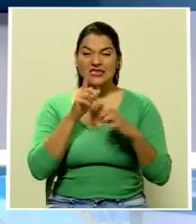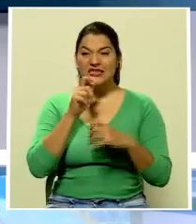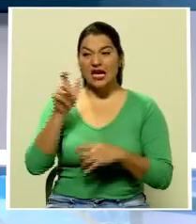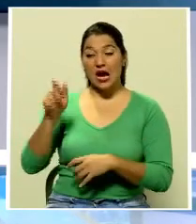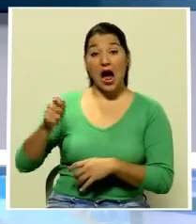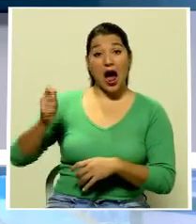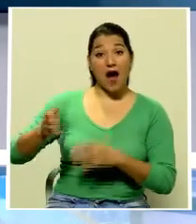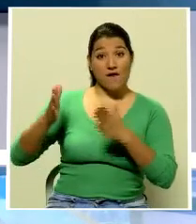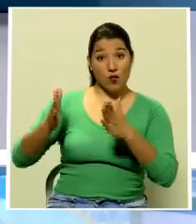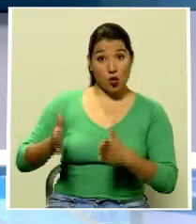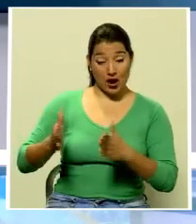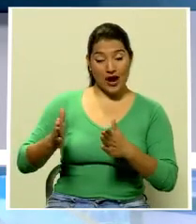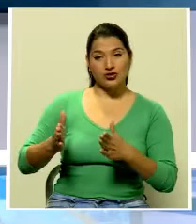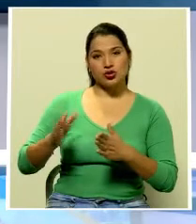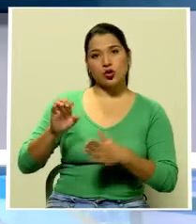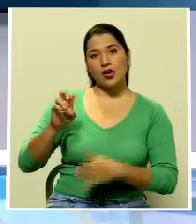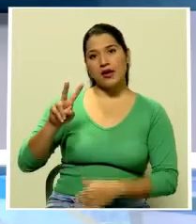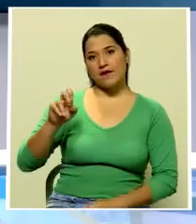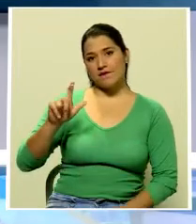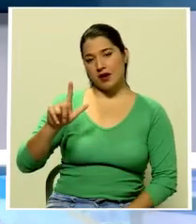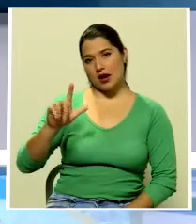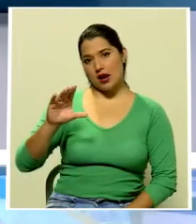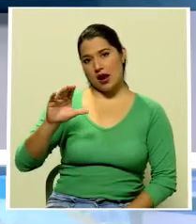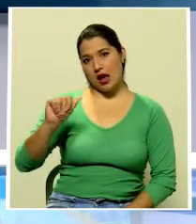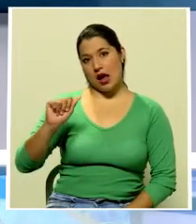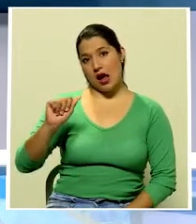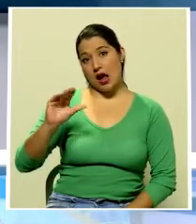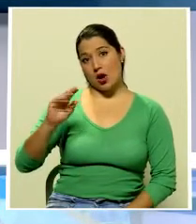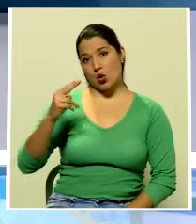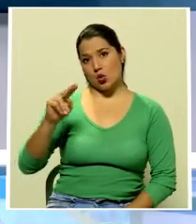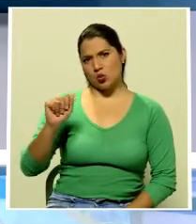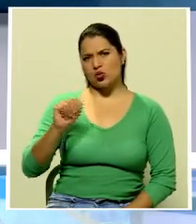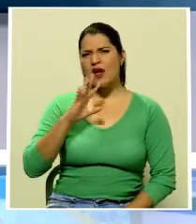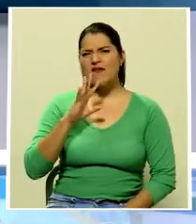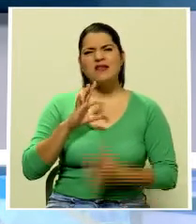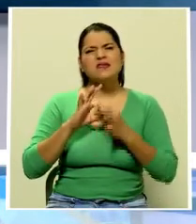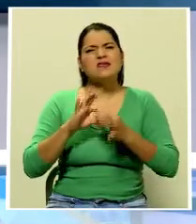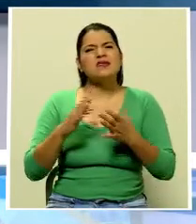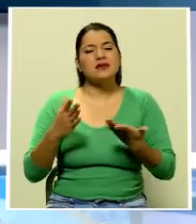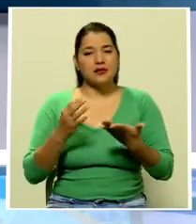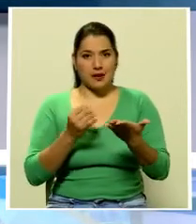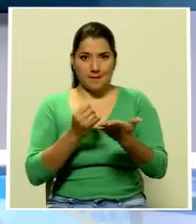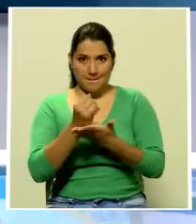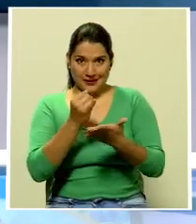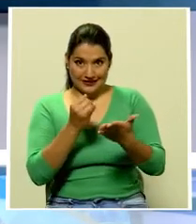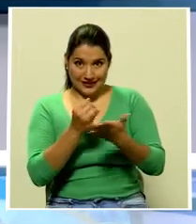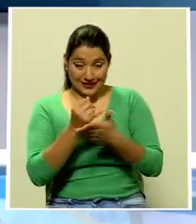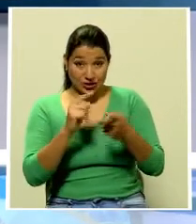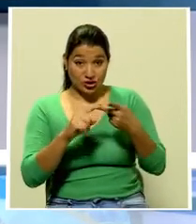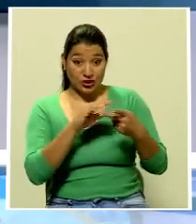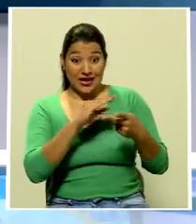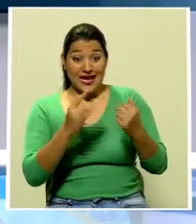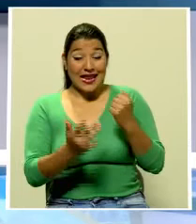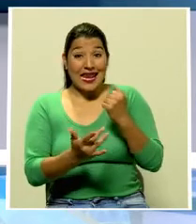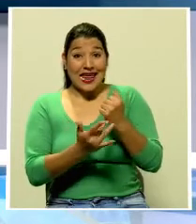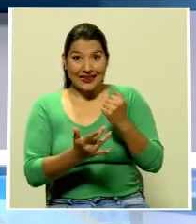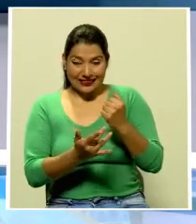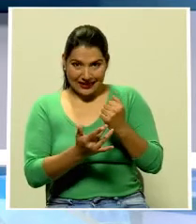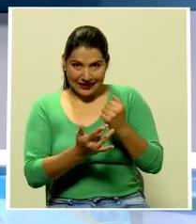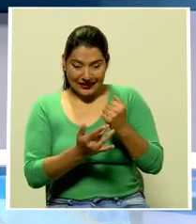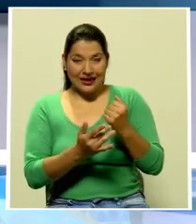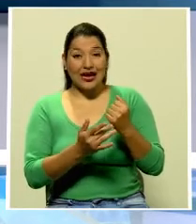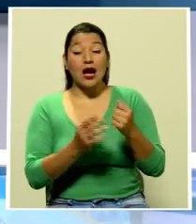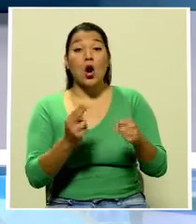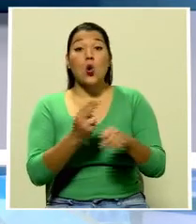abogado penalista Eva Lacuña. Vamos a conversar sobre la investigación y las técnicas forenses que